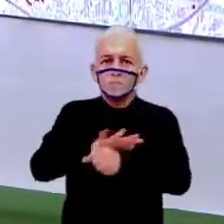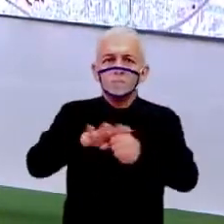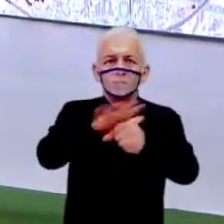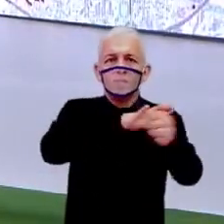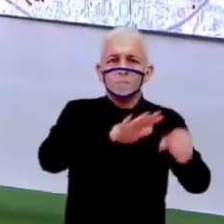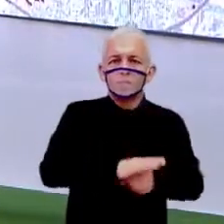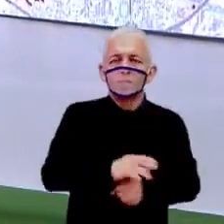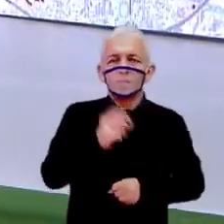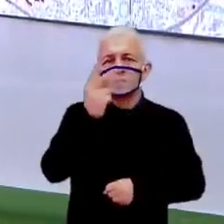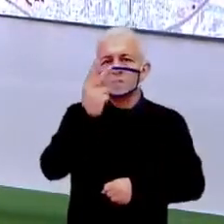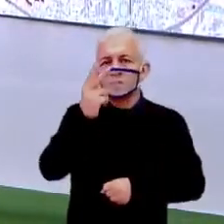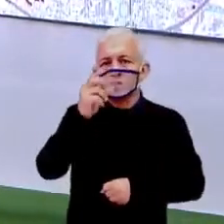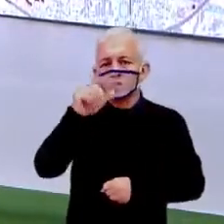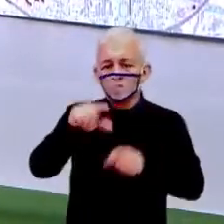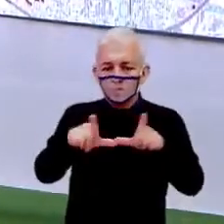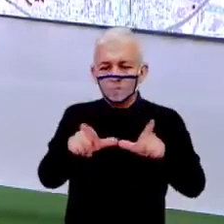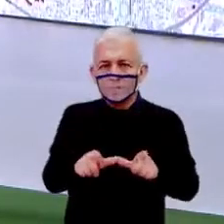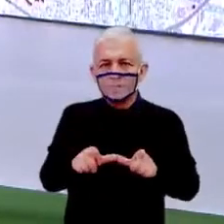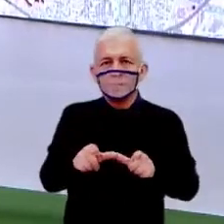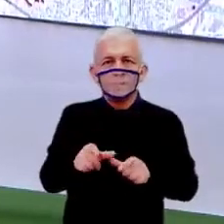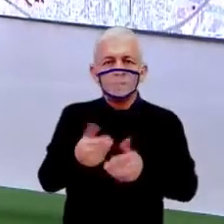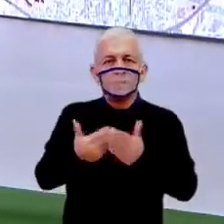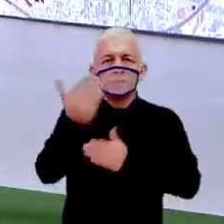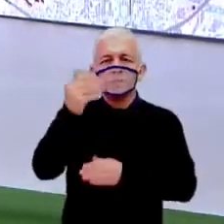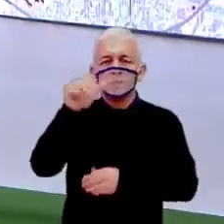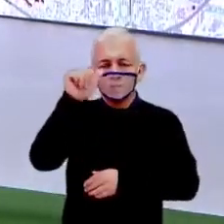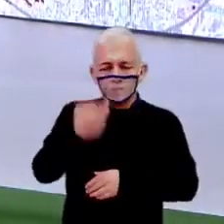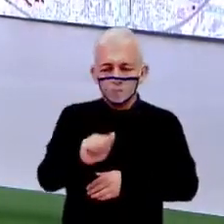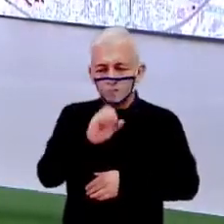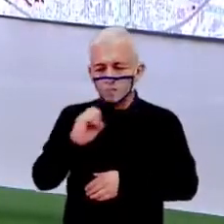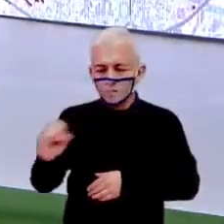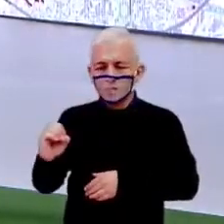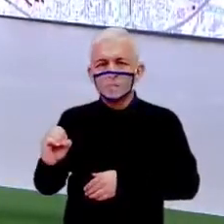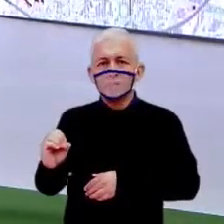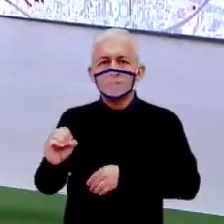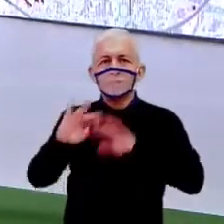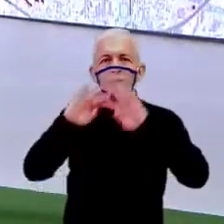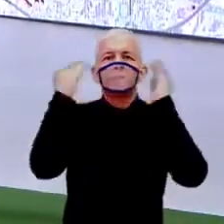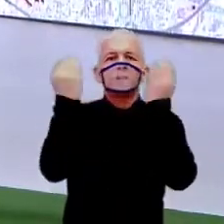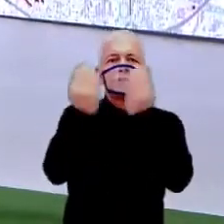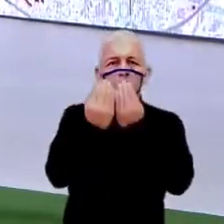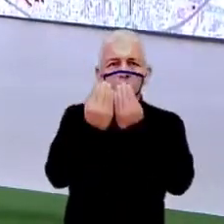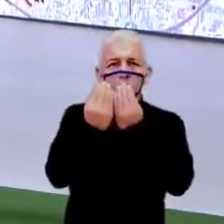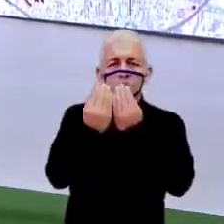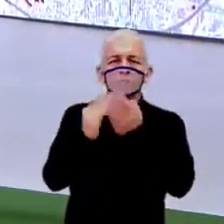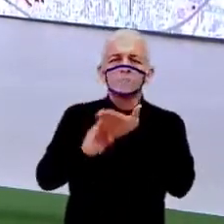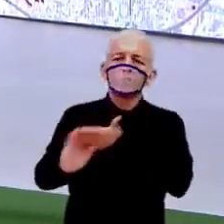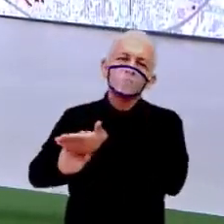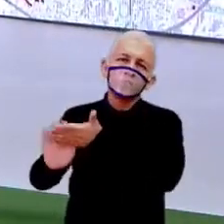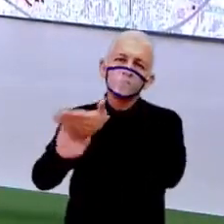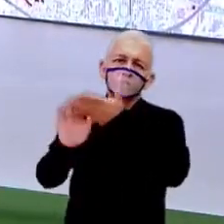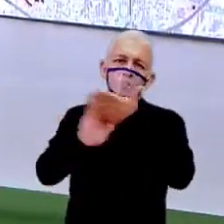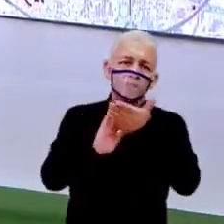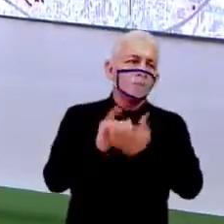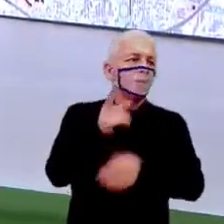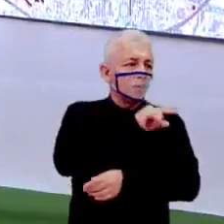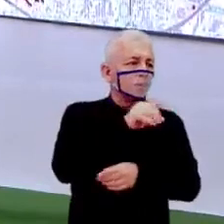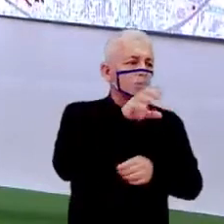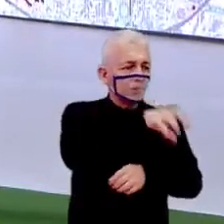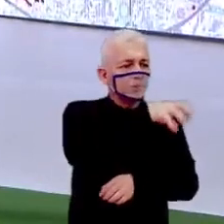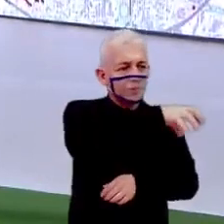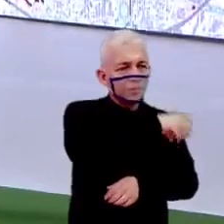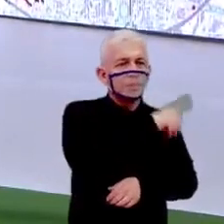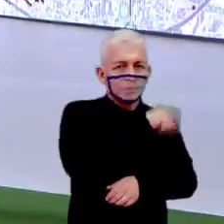principalmente en dos localidades, que son el suroccidente y la localidad metropolitana, sin dejar de actuar en